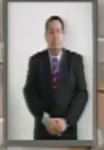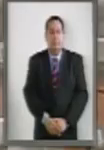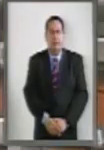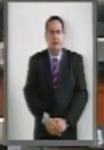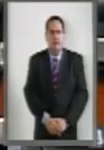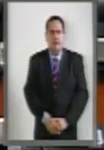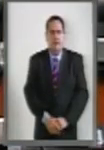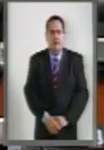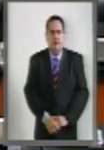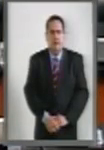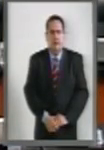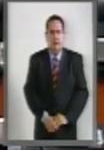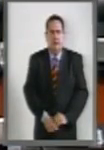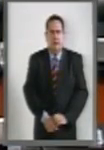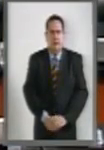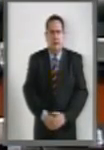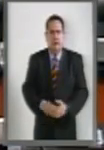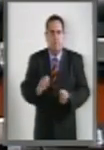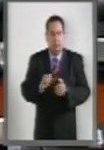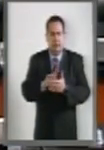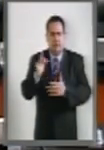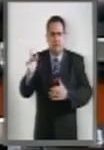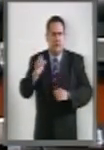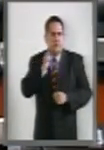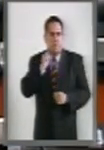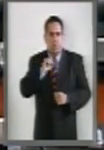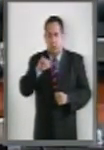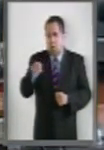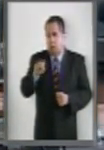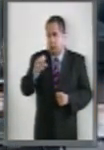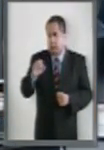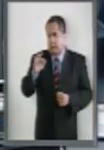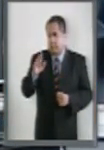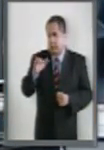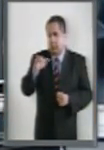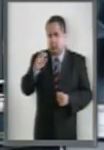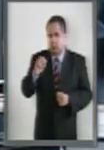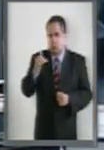Muchas gracias, senador José Francisco Yunes Zorrilla.